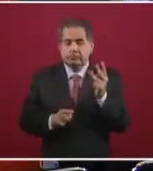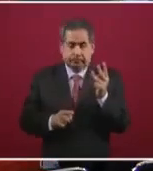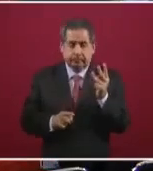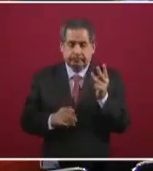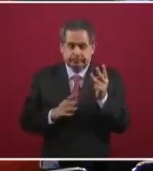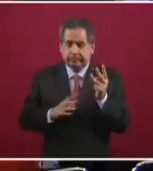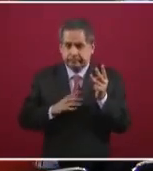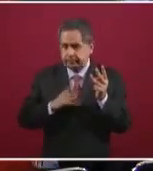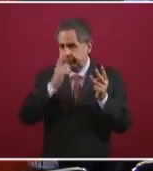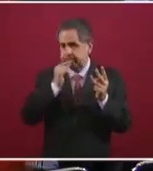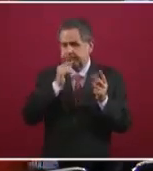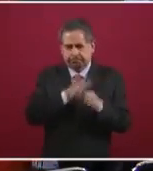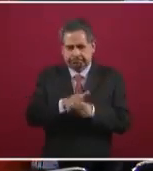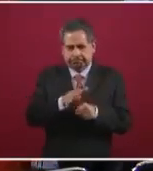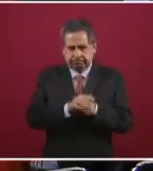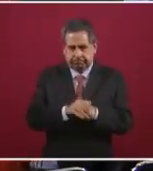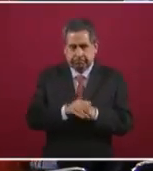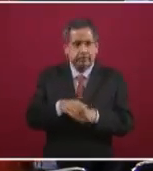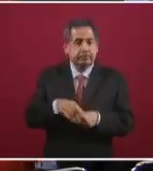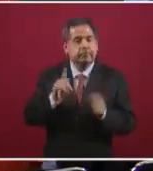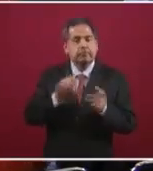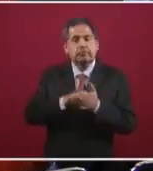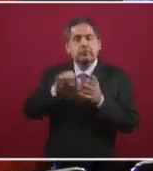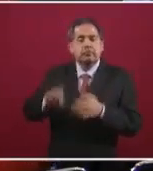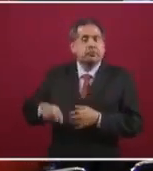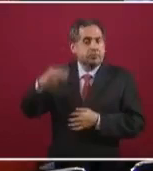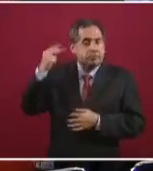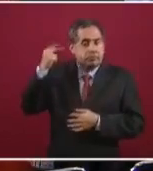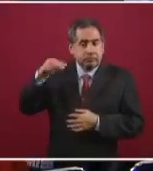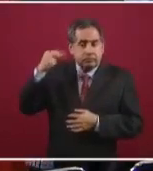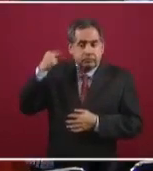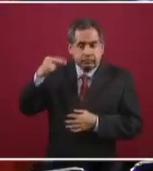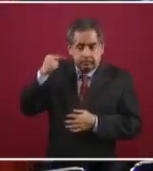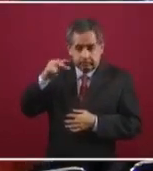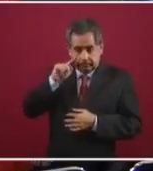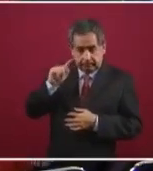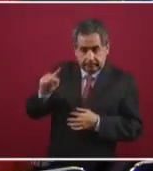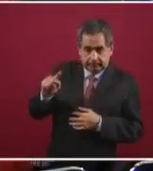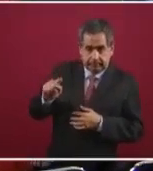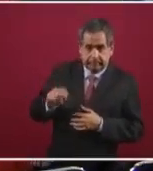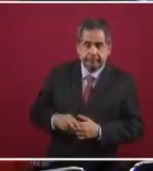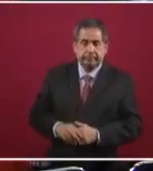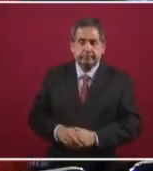Pero vean casos como el de Veracruz.